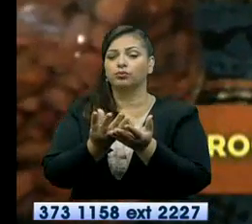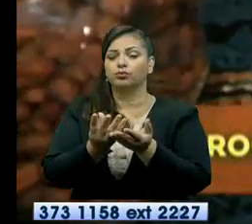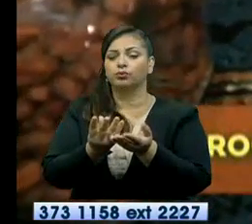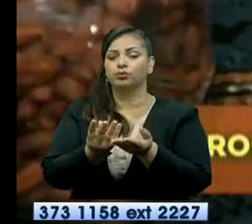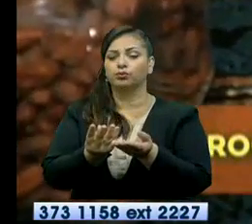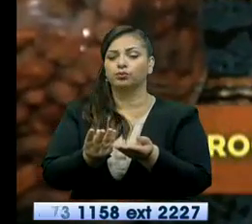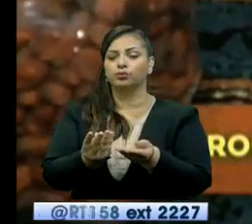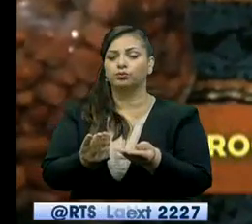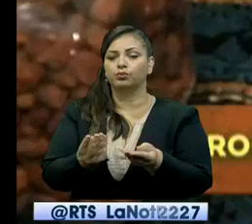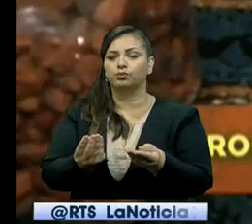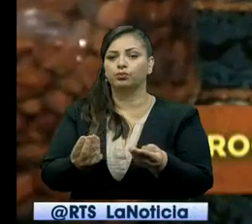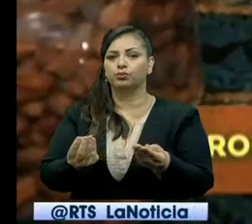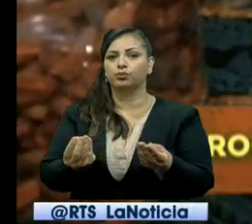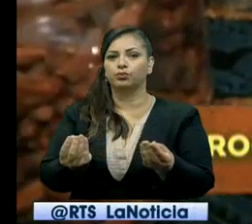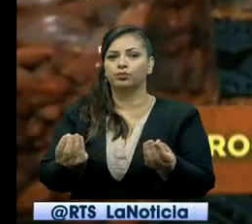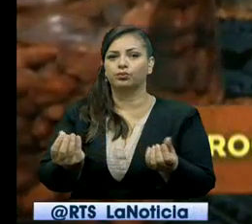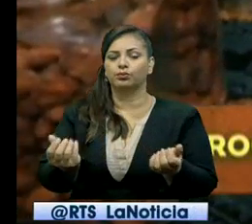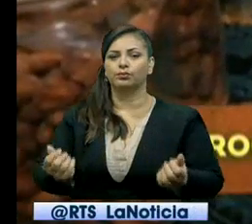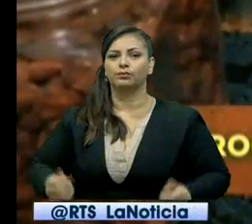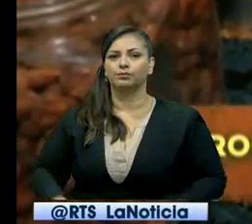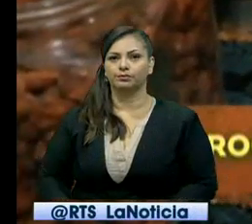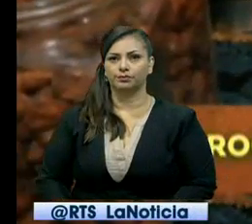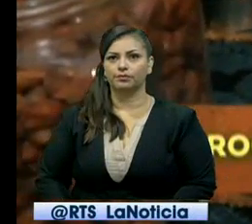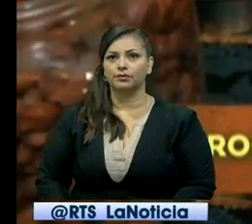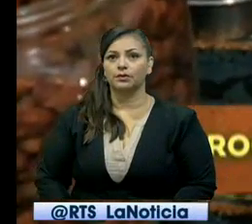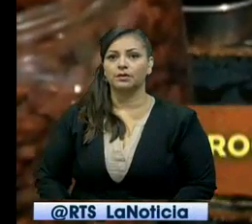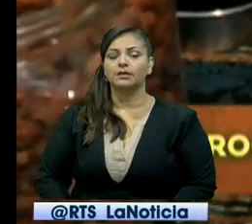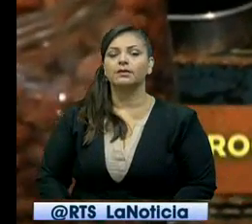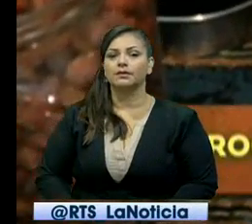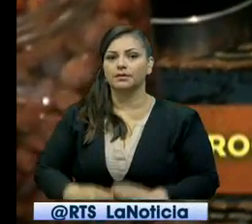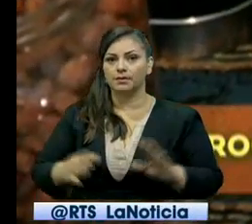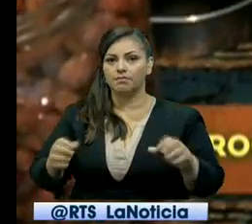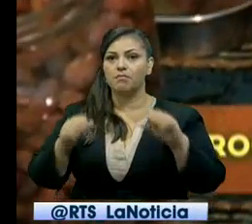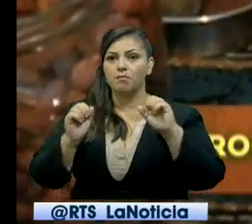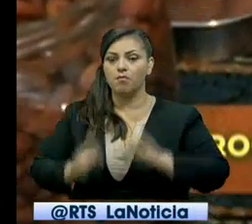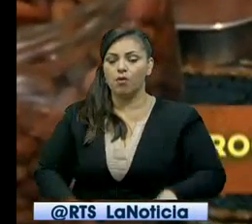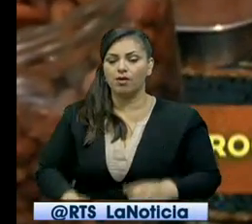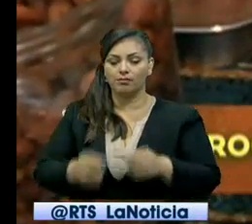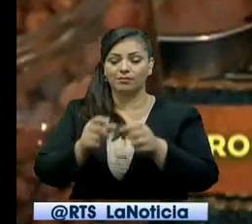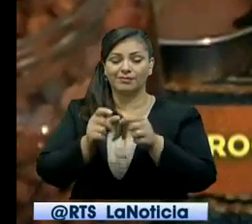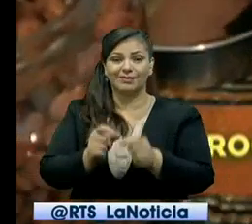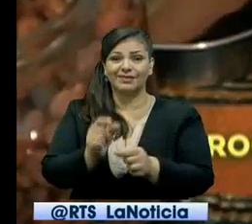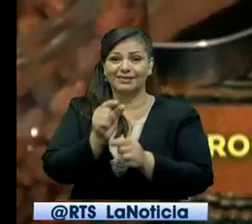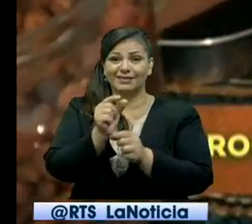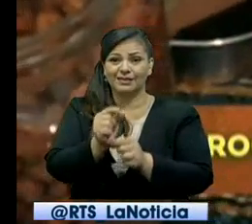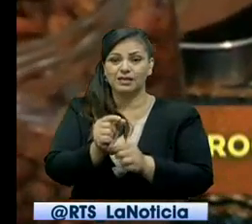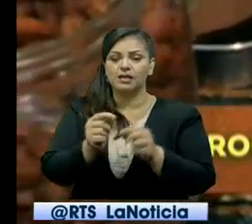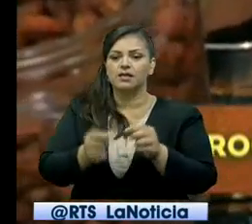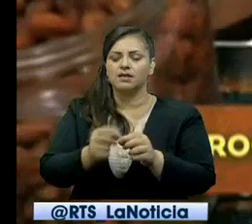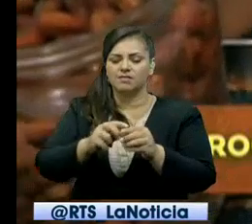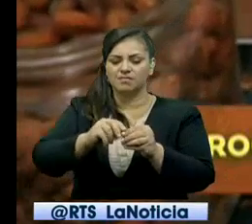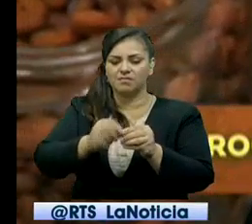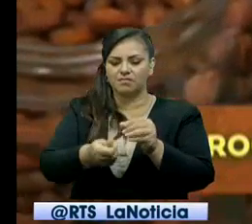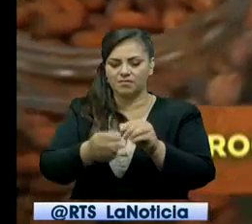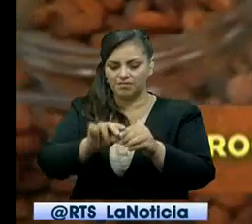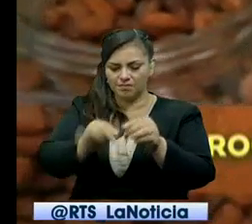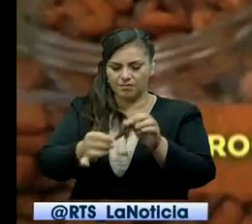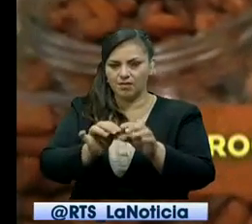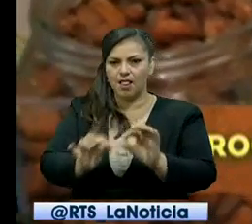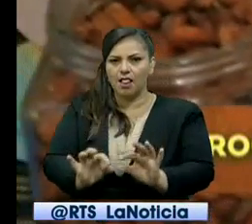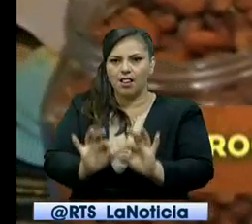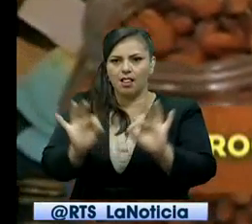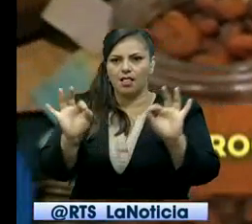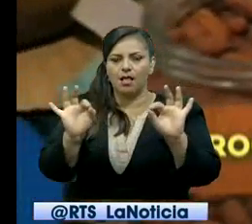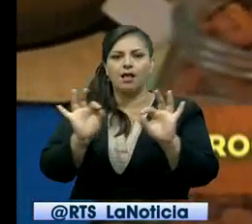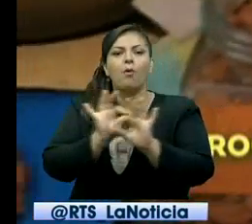hacer todo pelado no durante este proceso escogemos realmente cada grano que está aquí ya listo